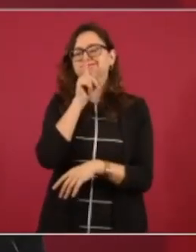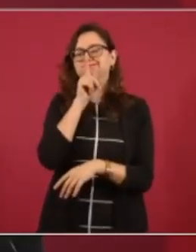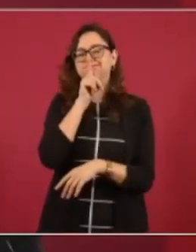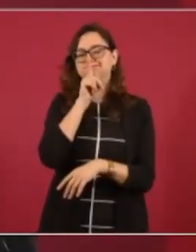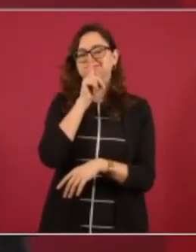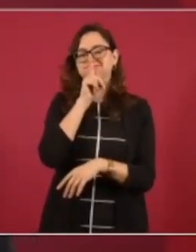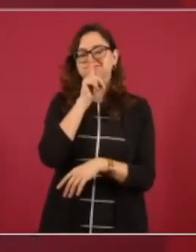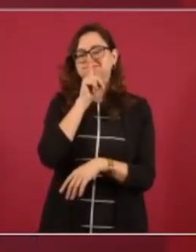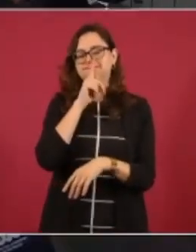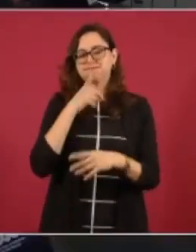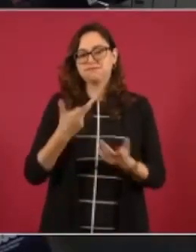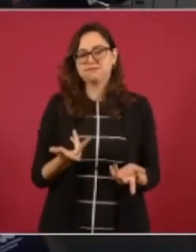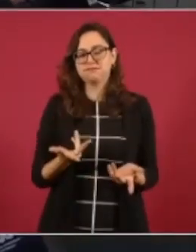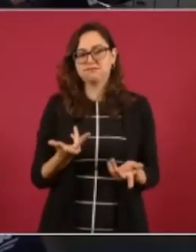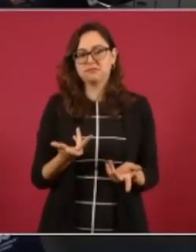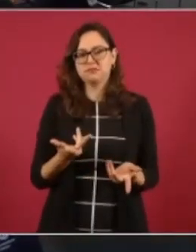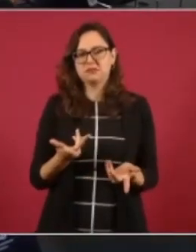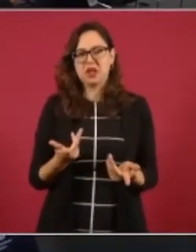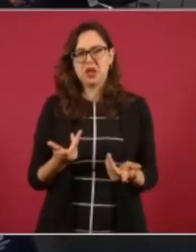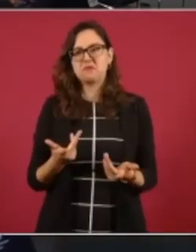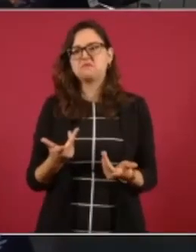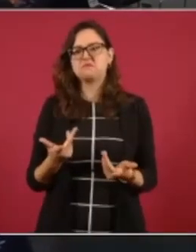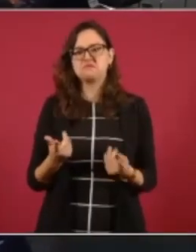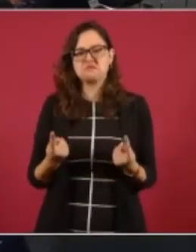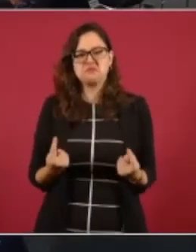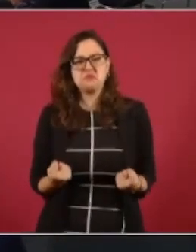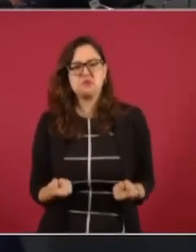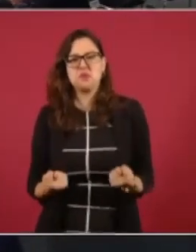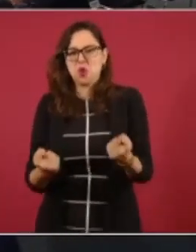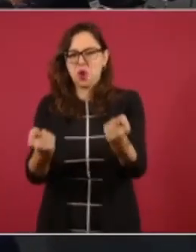Es muy irresponsable que